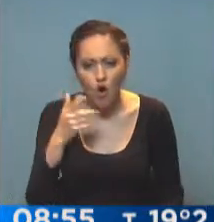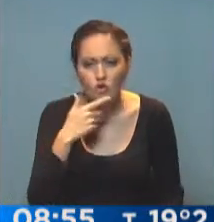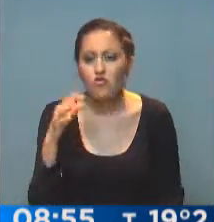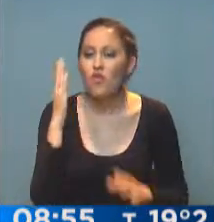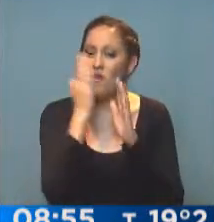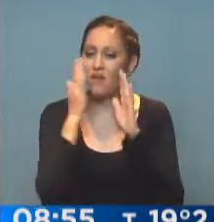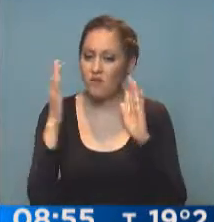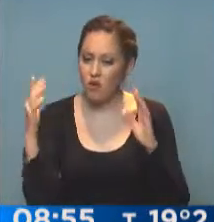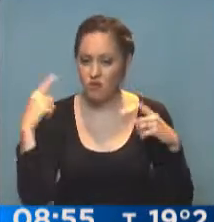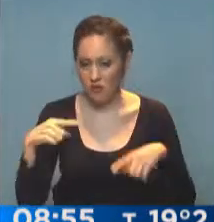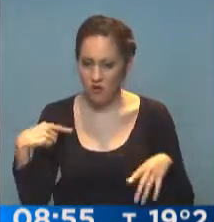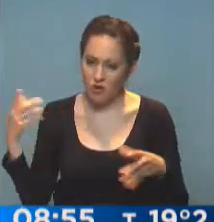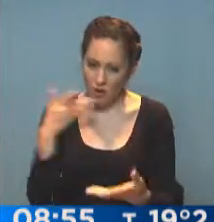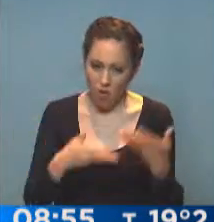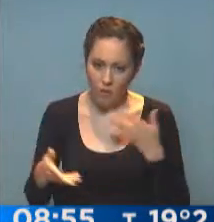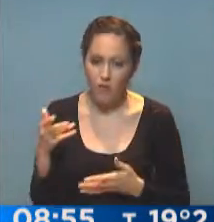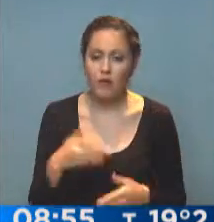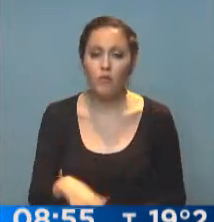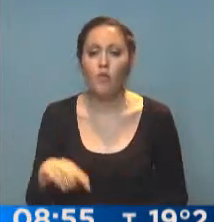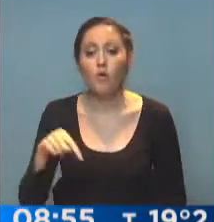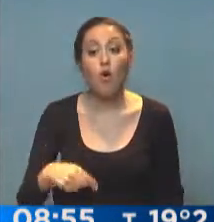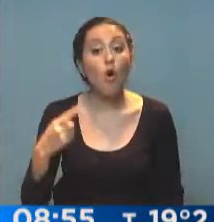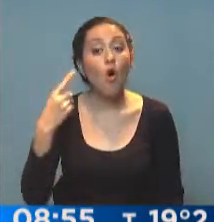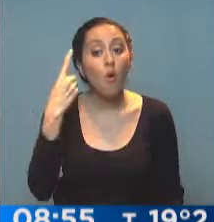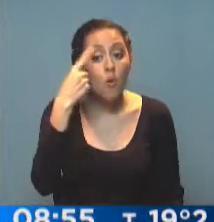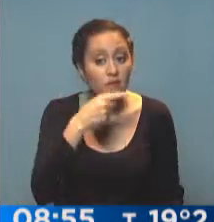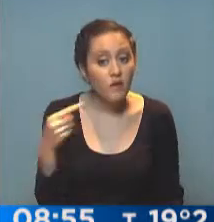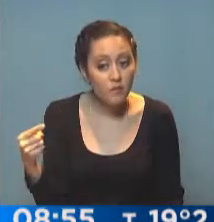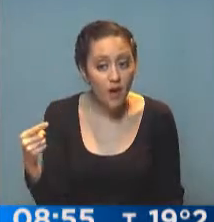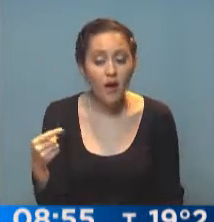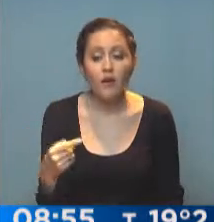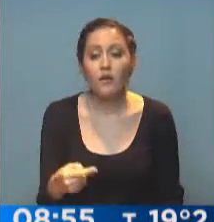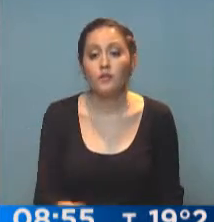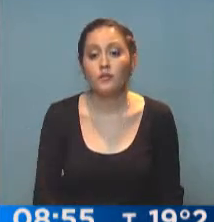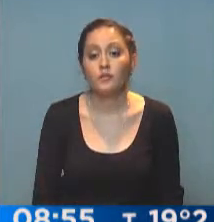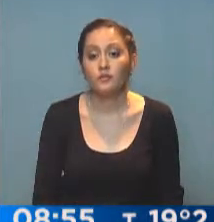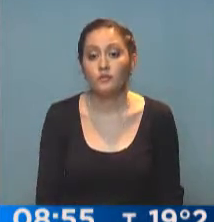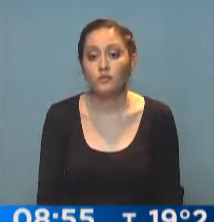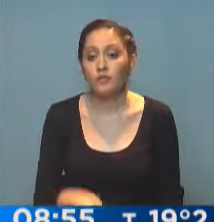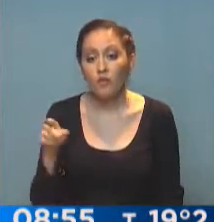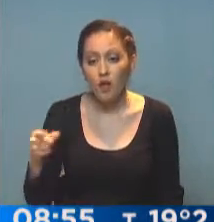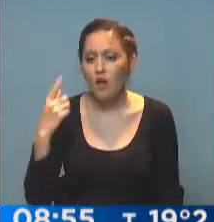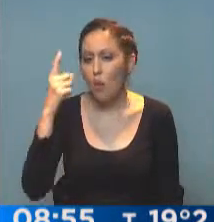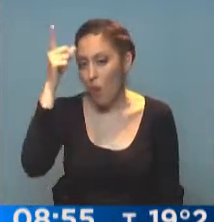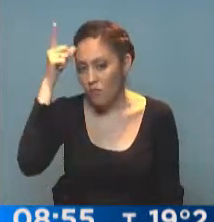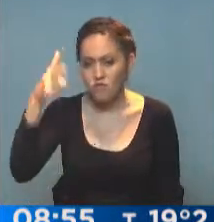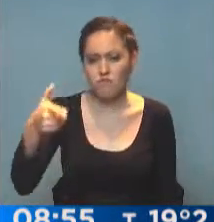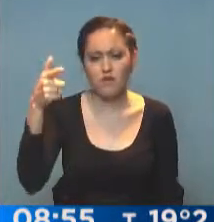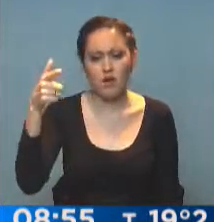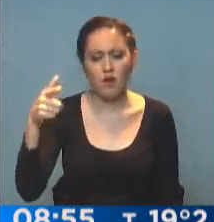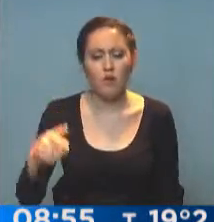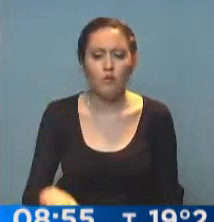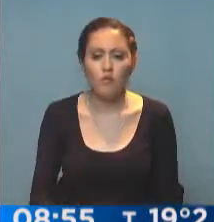pertenezco. Y bueno, hoy se cumple una semana de que fue baleado por un policía metropolitano,